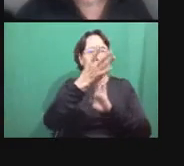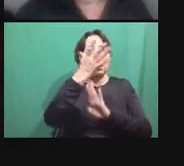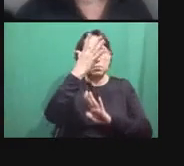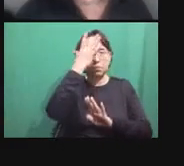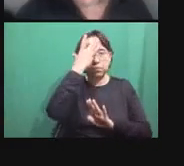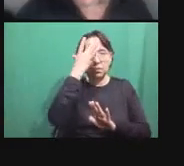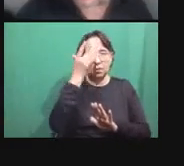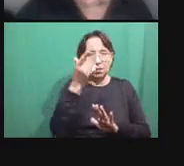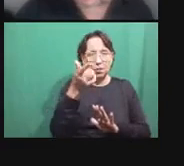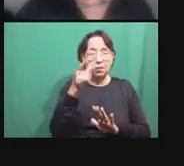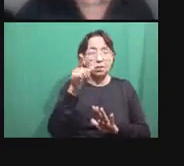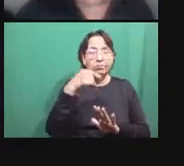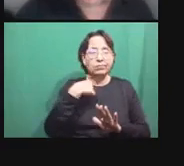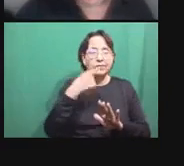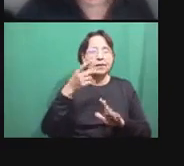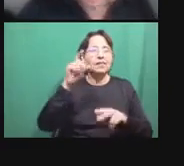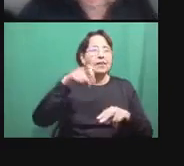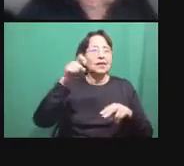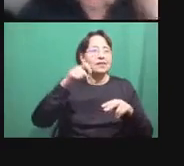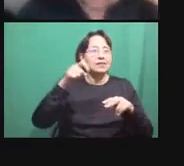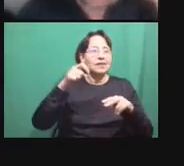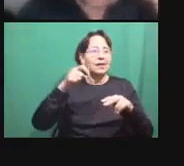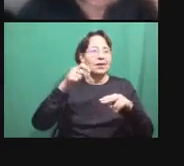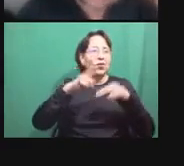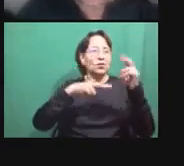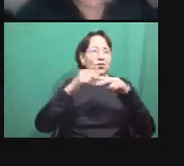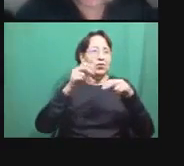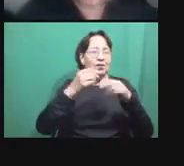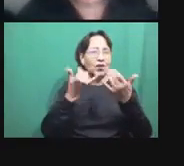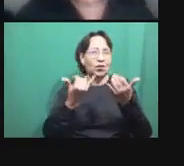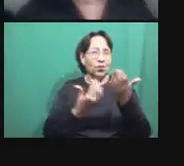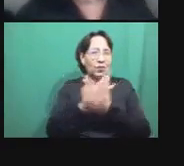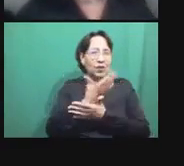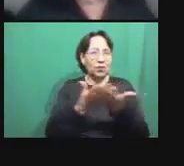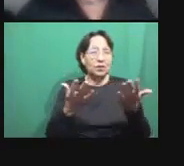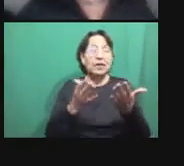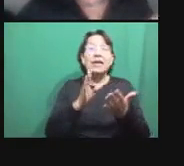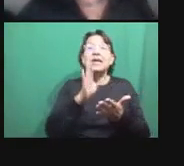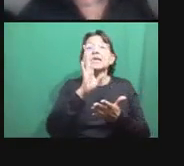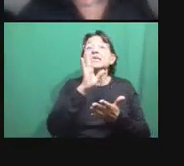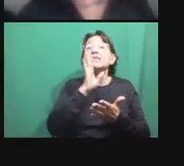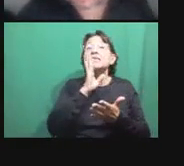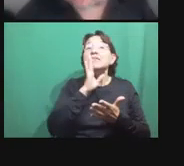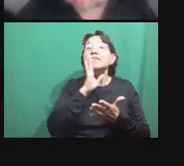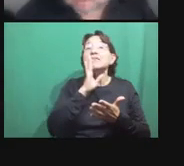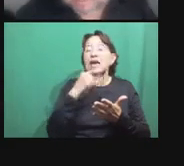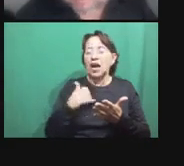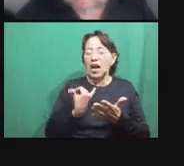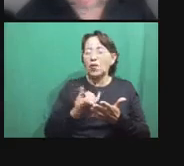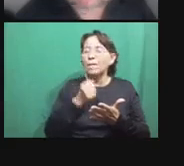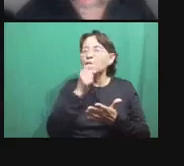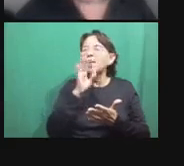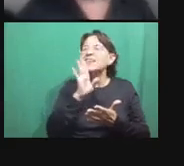Entonces, ¿quién es el vándalo? ¿Es este o es este? Esa negociación es sumamente importante y